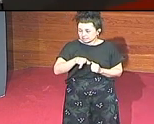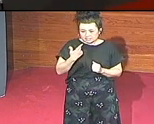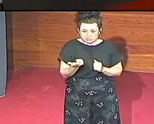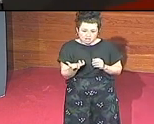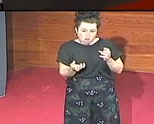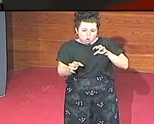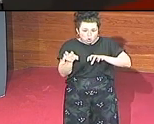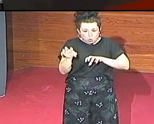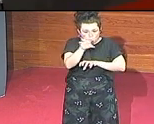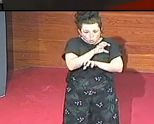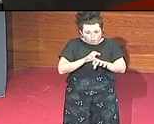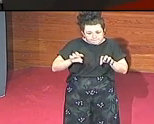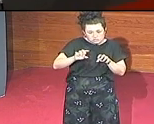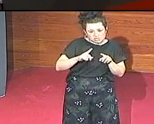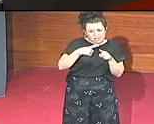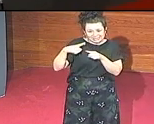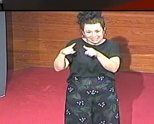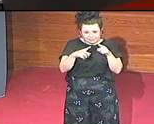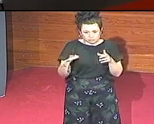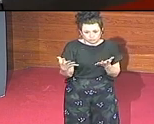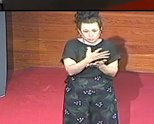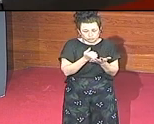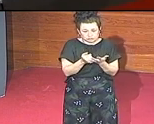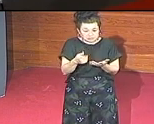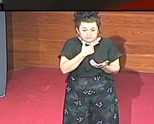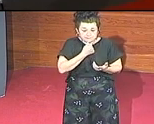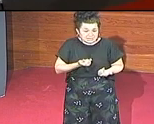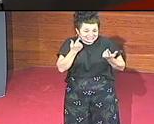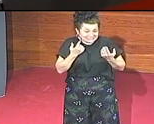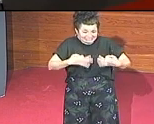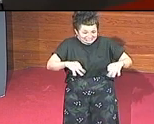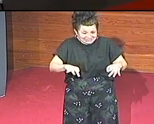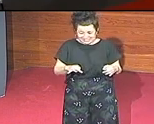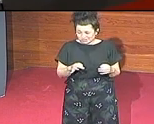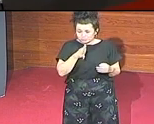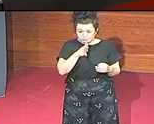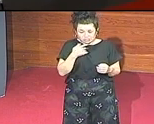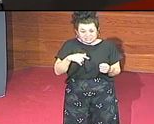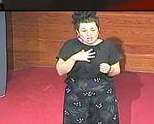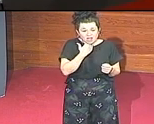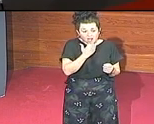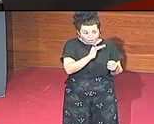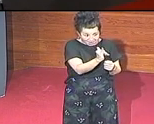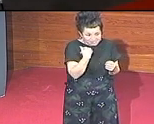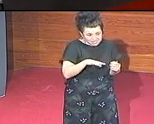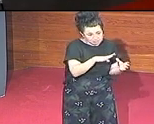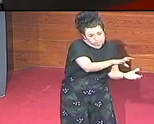con todos los elementos pero bueno este es más sencillo porque al final es un elemento que ya existe y copiarlo